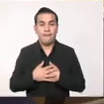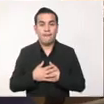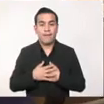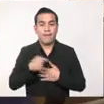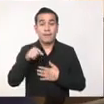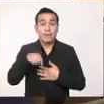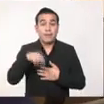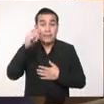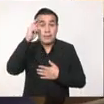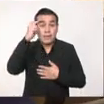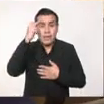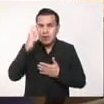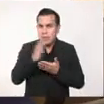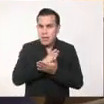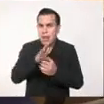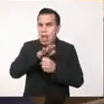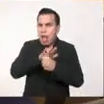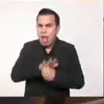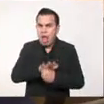aquí no se reprime a la gente,